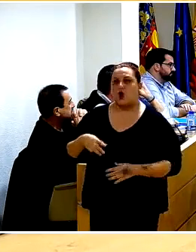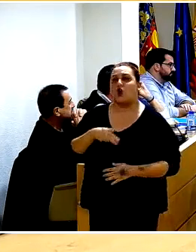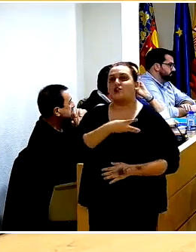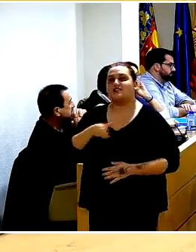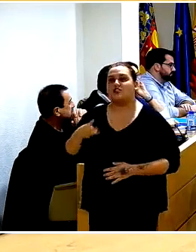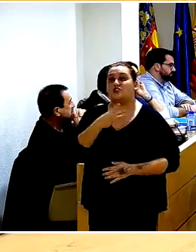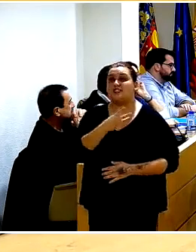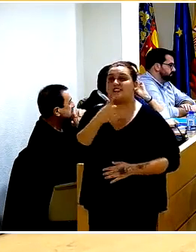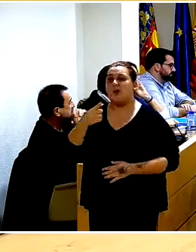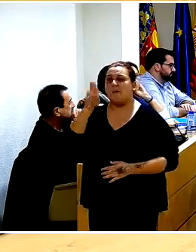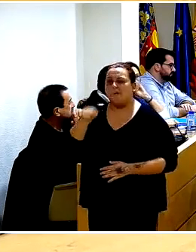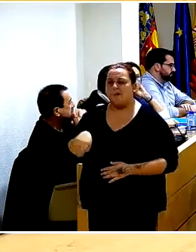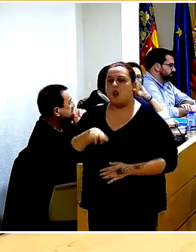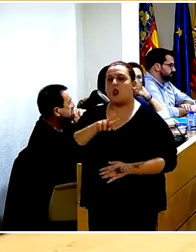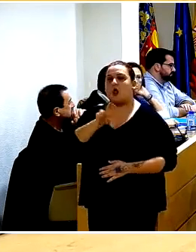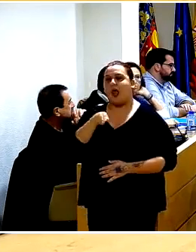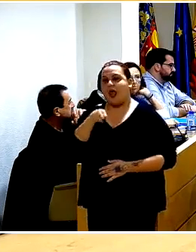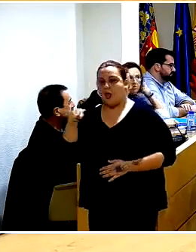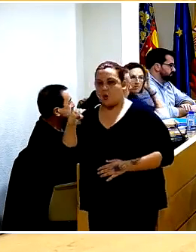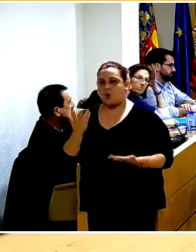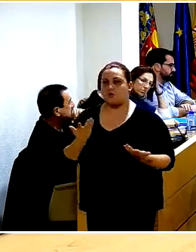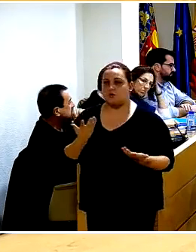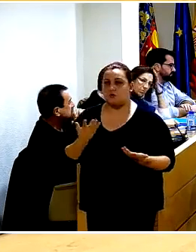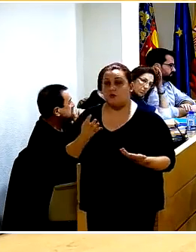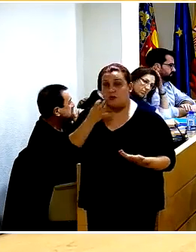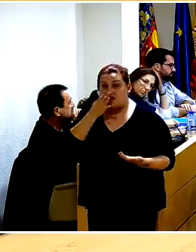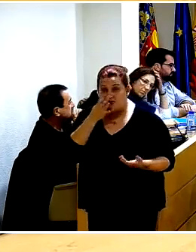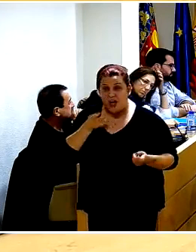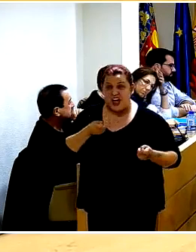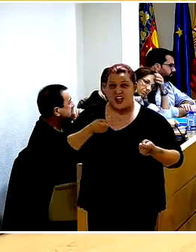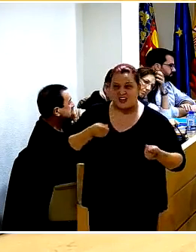euros presupuestados, se gastaron solamente